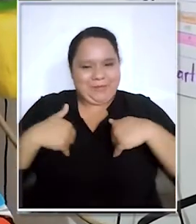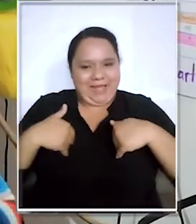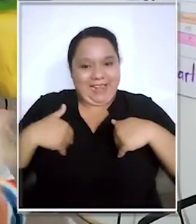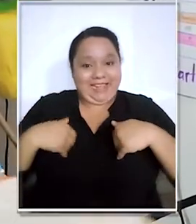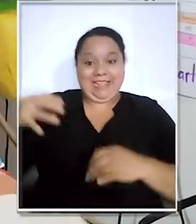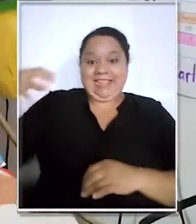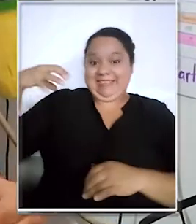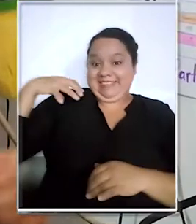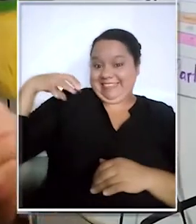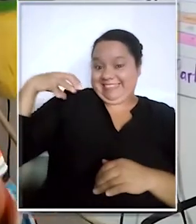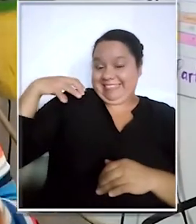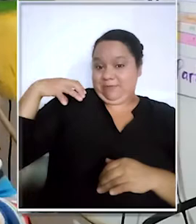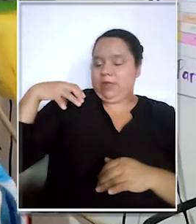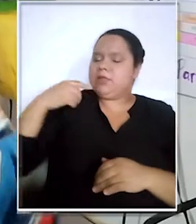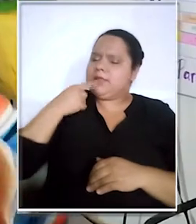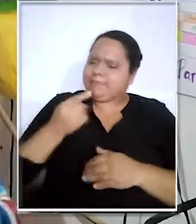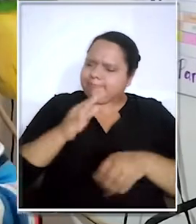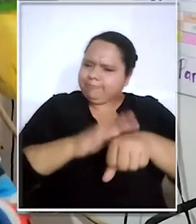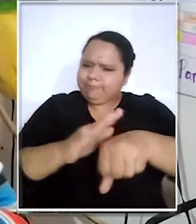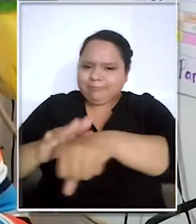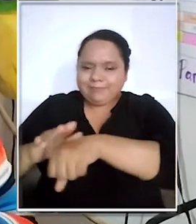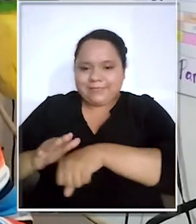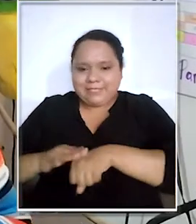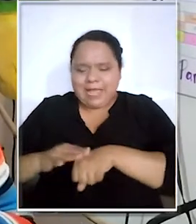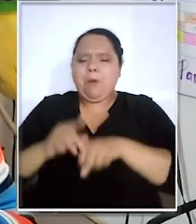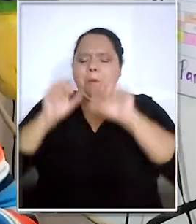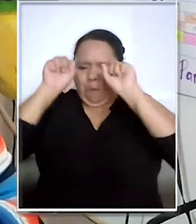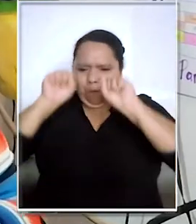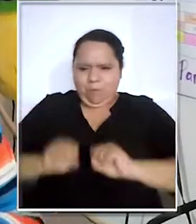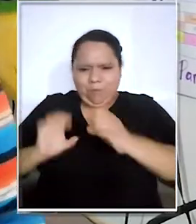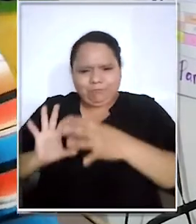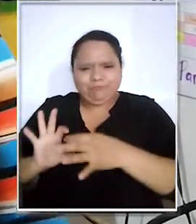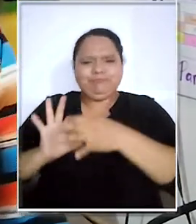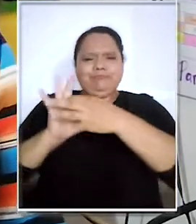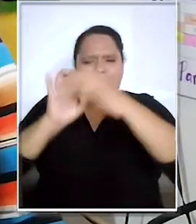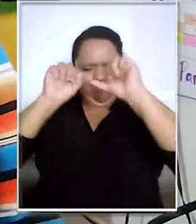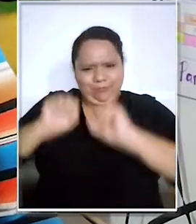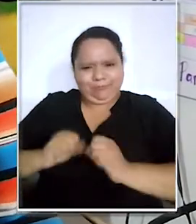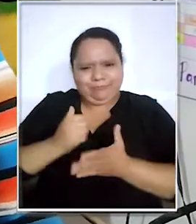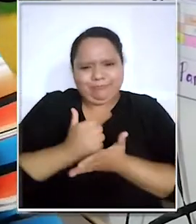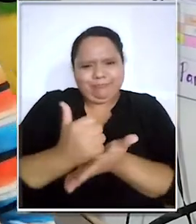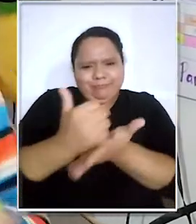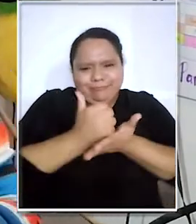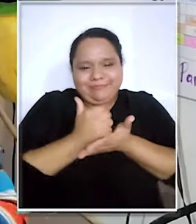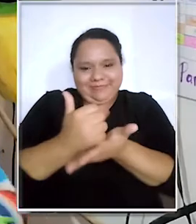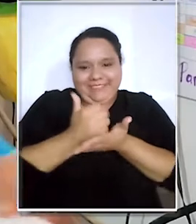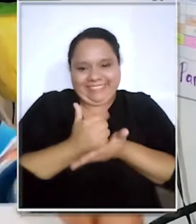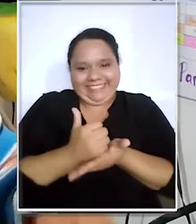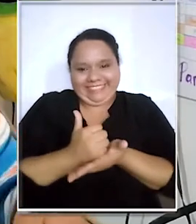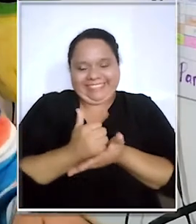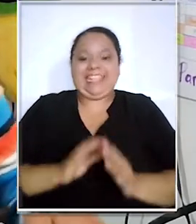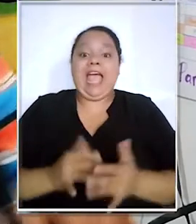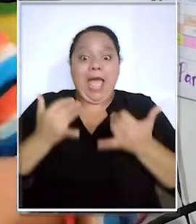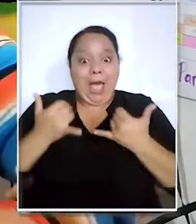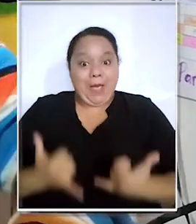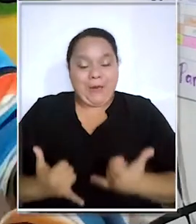los animales y ustedes, niños, junto con nosotros podemos hacerlo. Ahora escuchen algunos cuentos que están